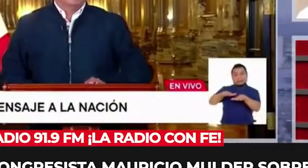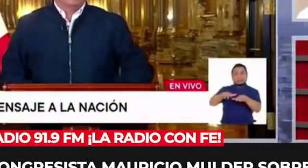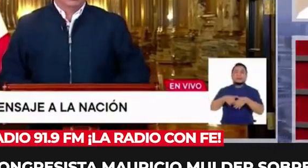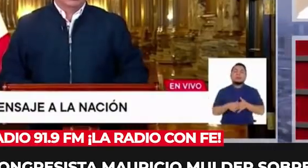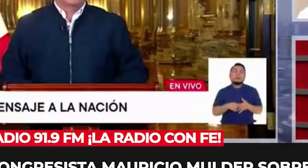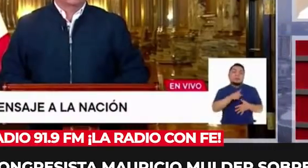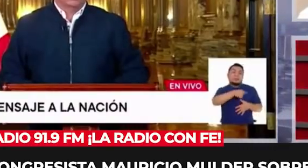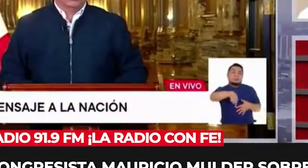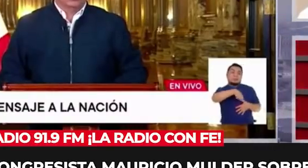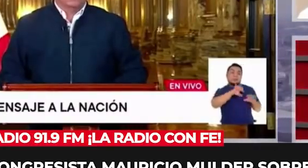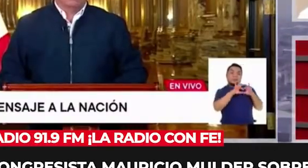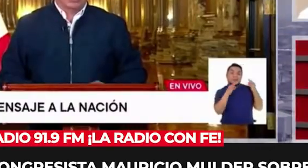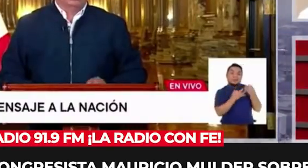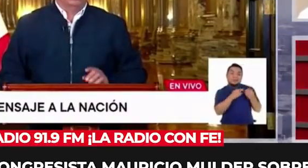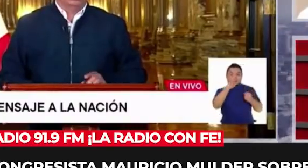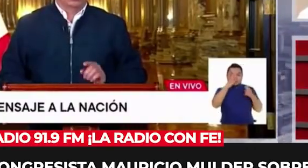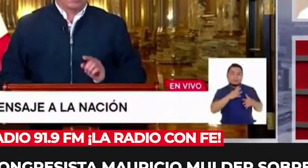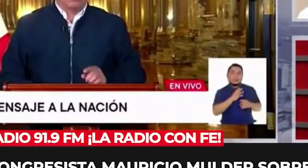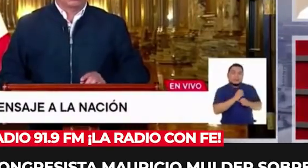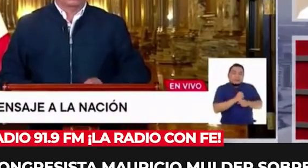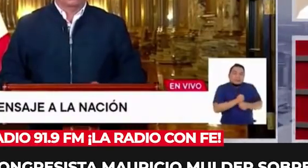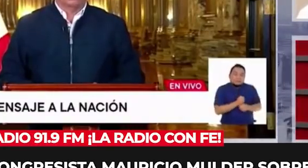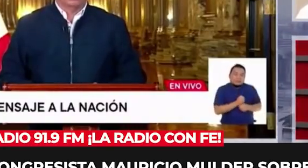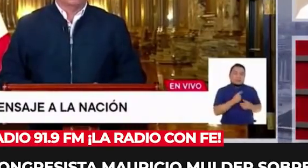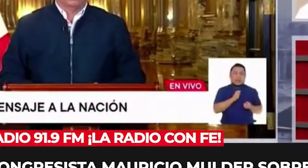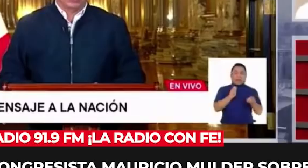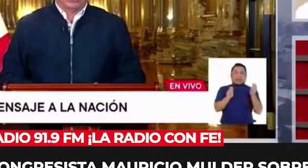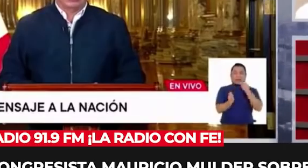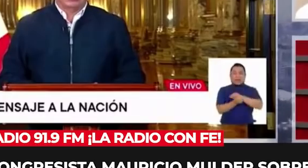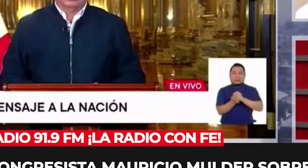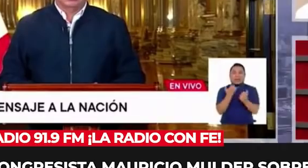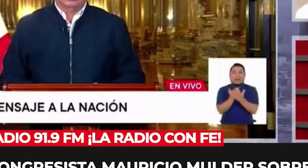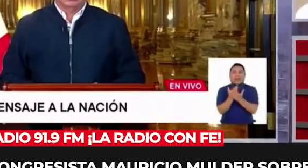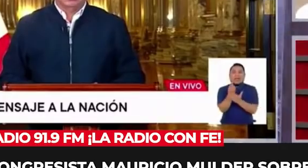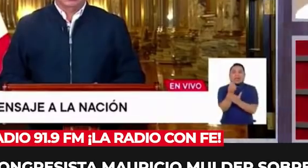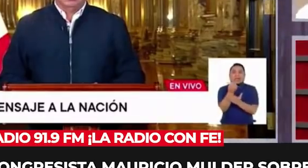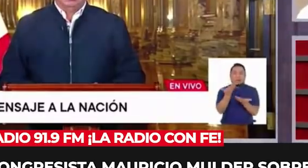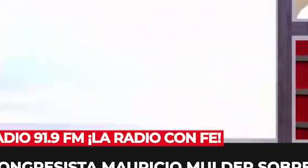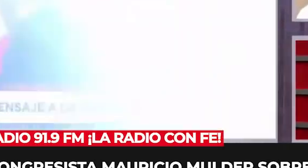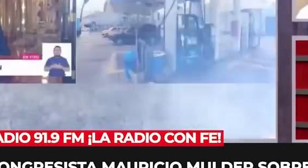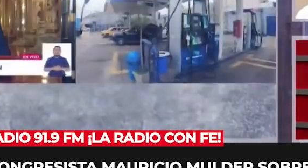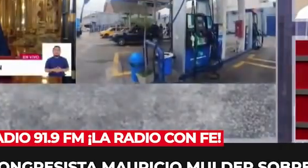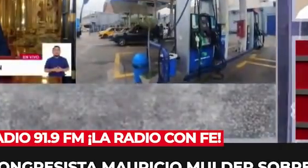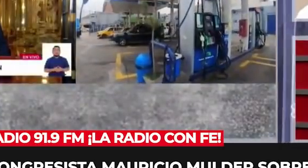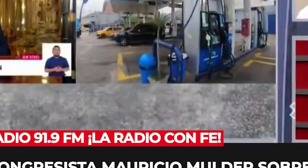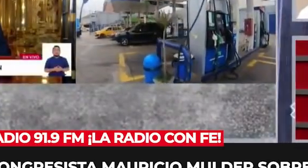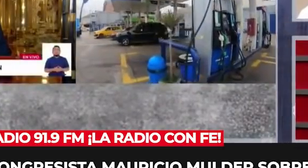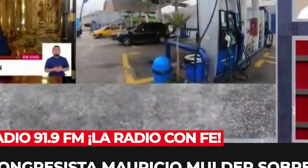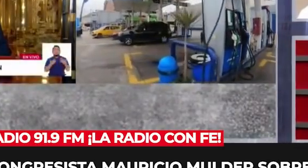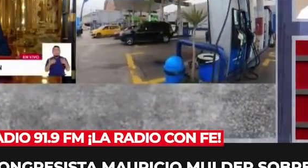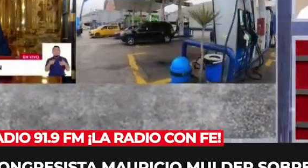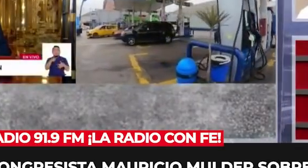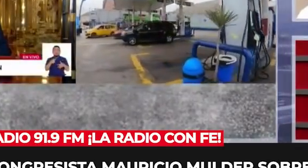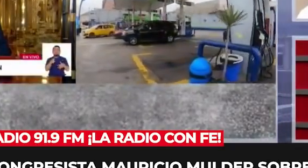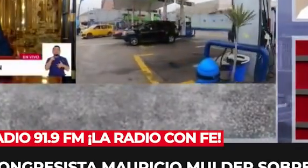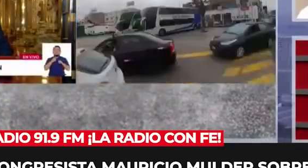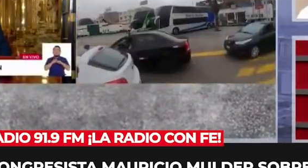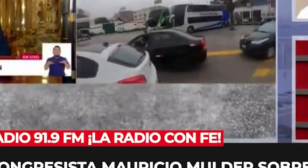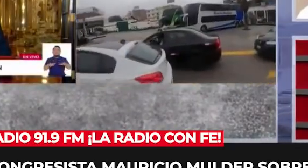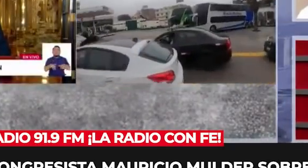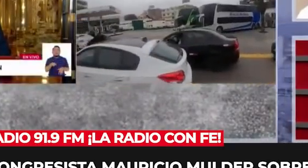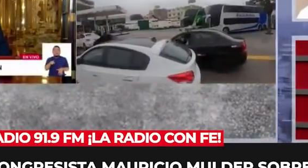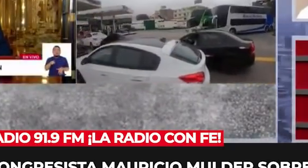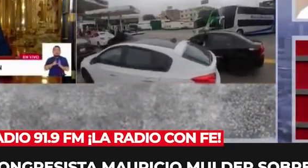especie de estadista, pero francamente, con todo respeto, pero de pacotilla.